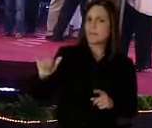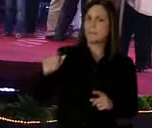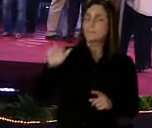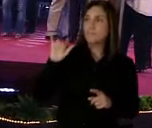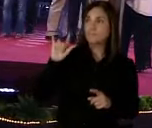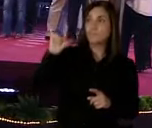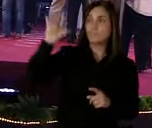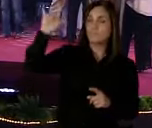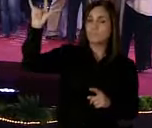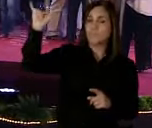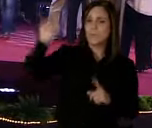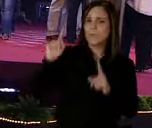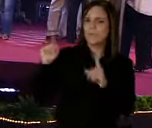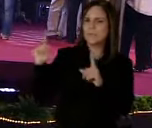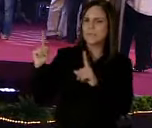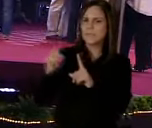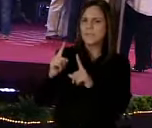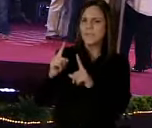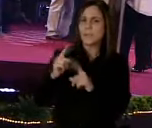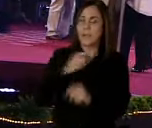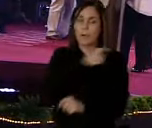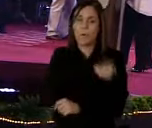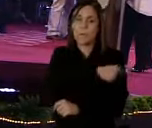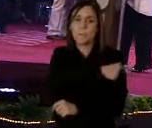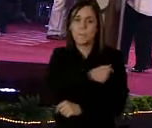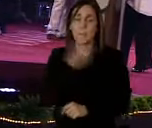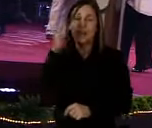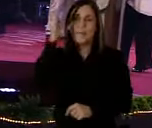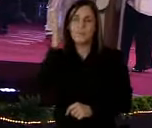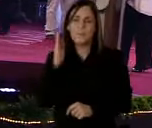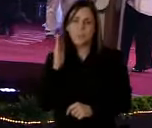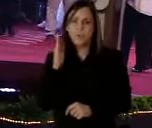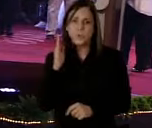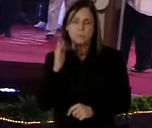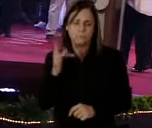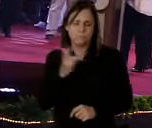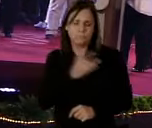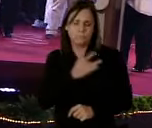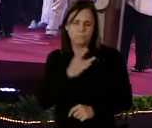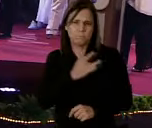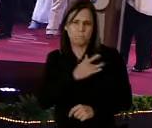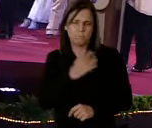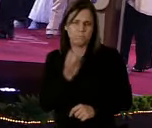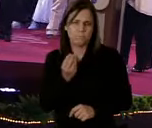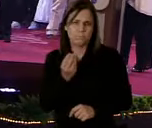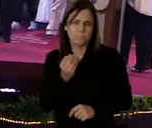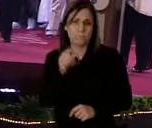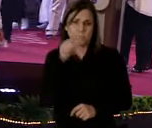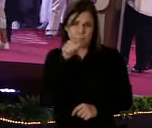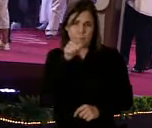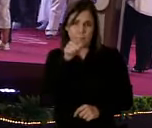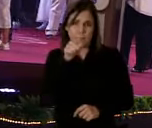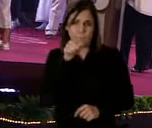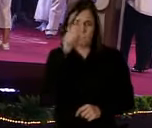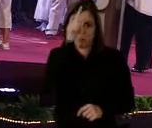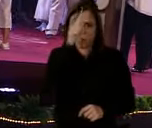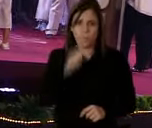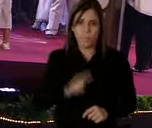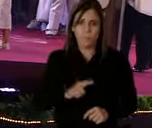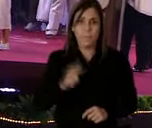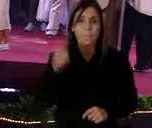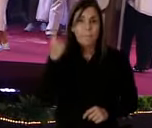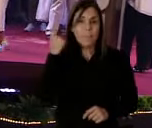de trasplantes. Dios movió a este hombre y le dio la dirección que ninguno conocía para que